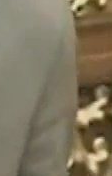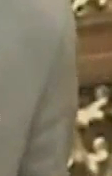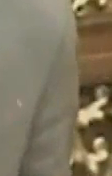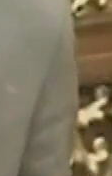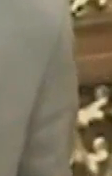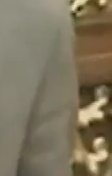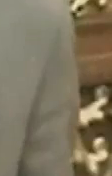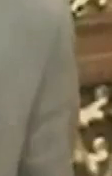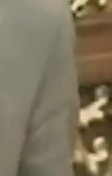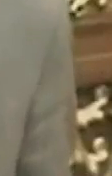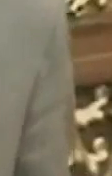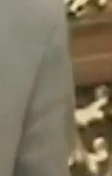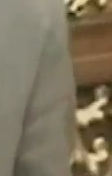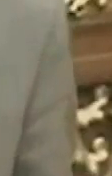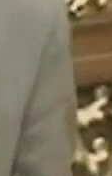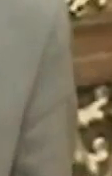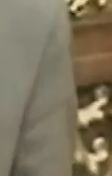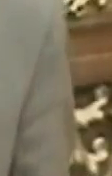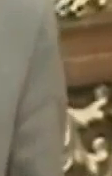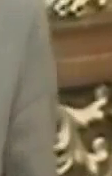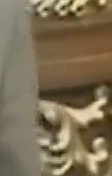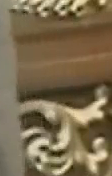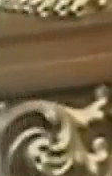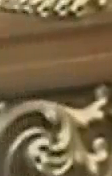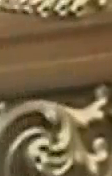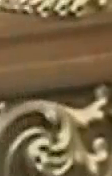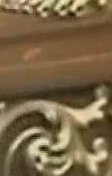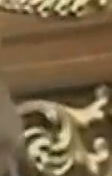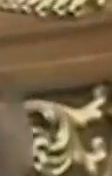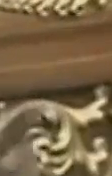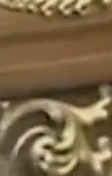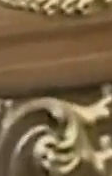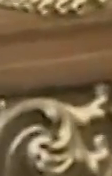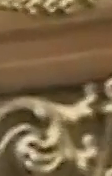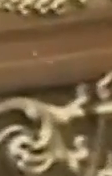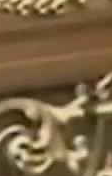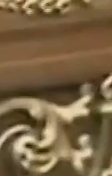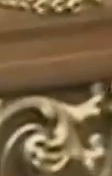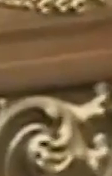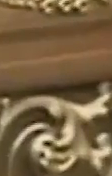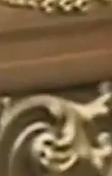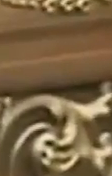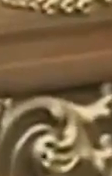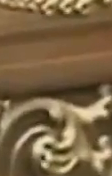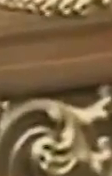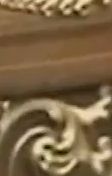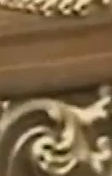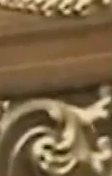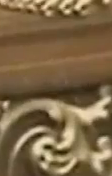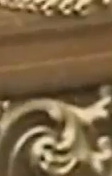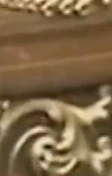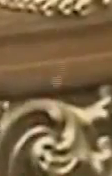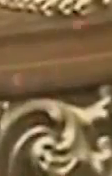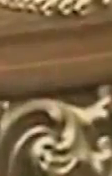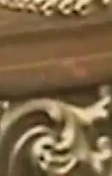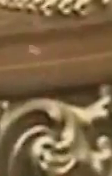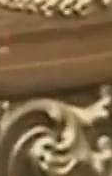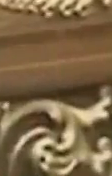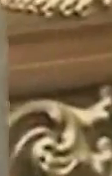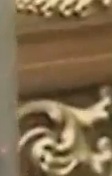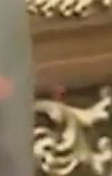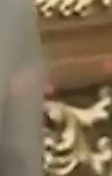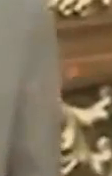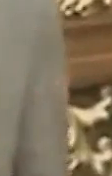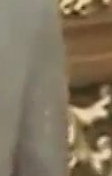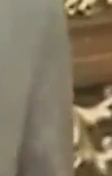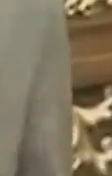todo apenado, le dijo: perdona, diputado. Yo le dije: mire, no te preocupes, que a mí me hubiese pasado lo mismo, porque yo no tengo